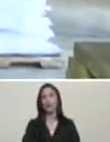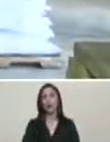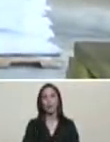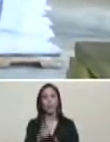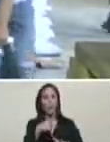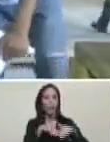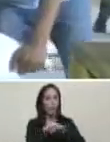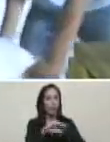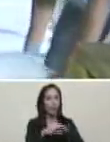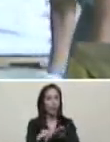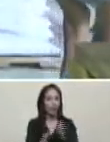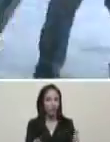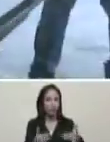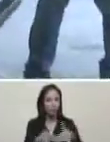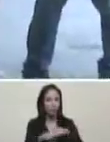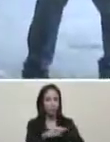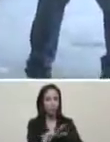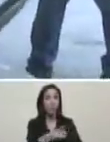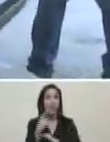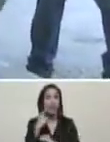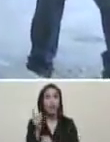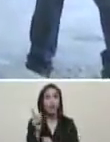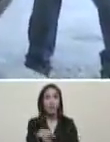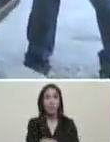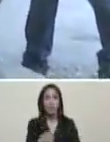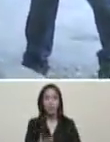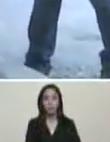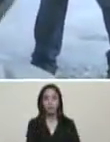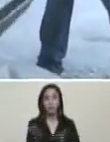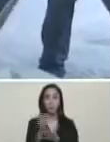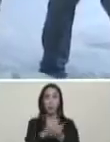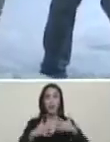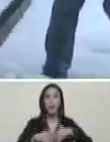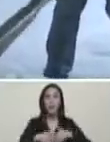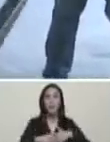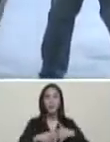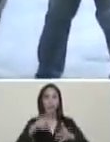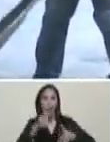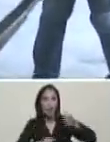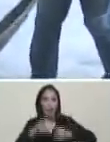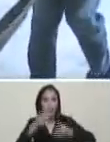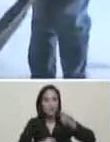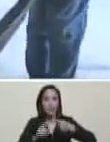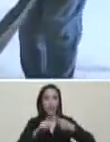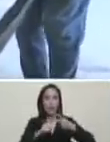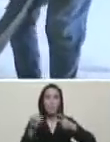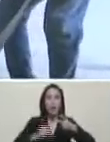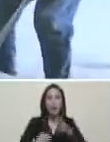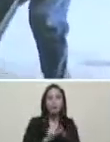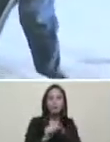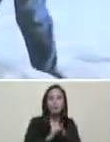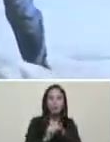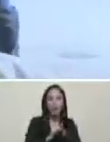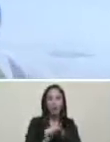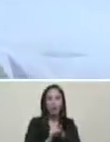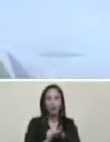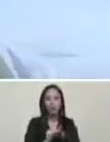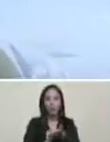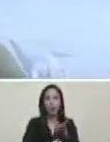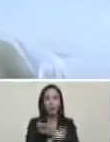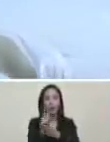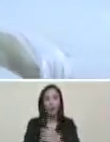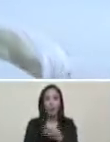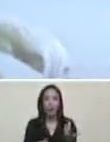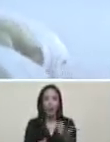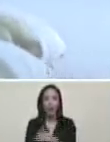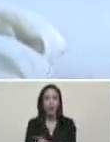almacenaje. Así es, presidente. Este complejo incluye también una planta de leche y de queso y un centro de genética de ganado